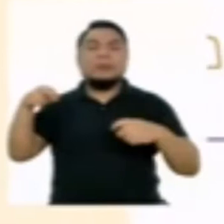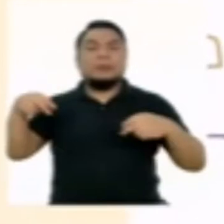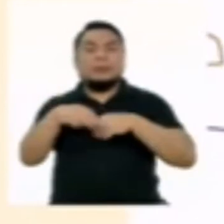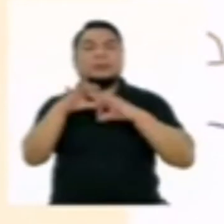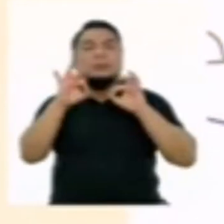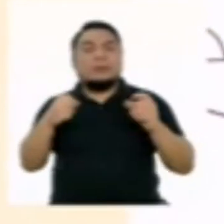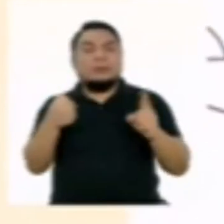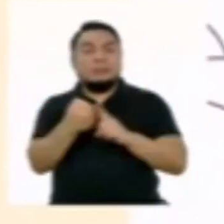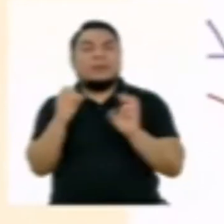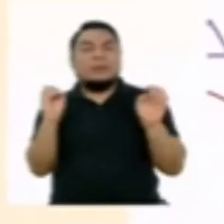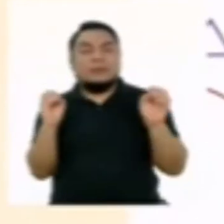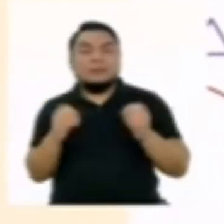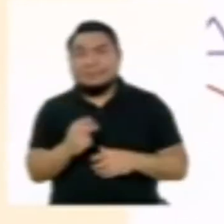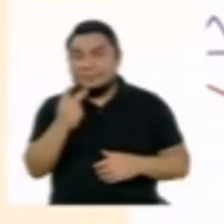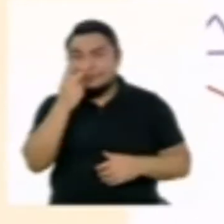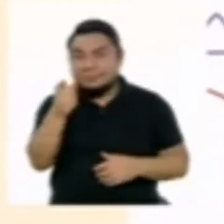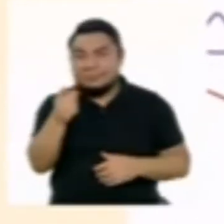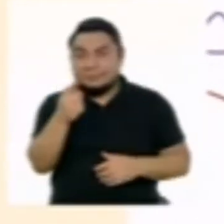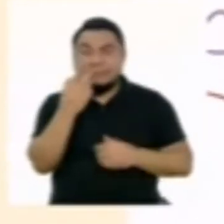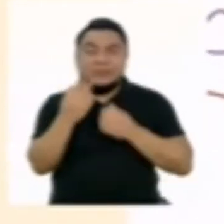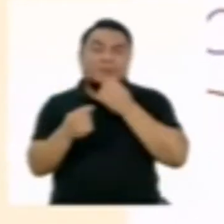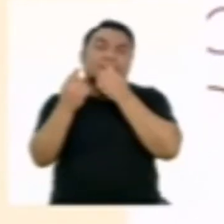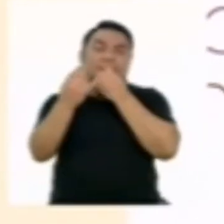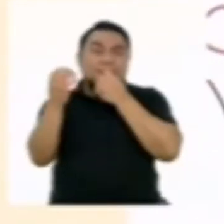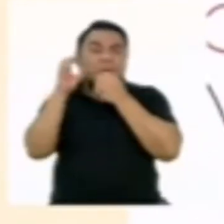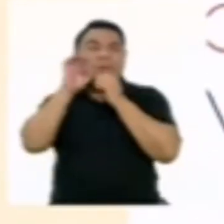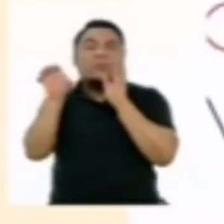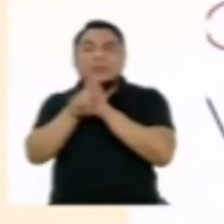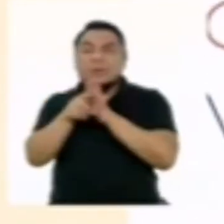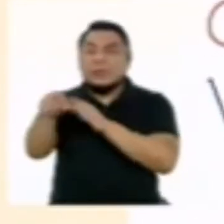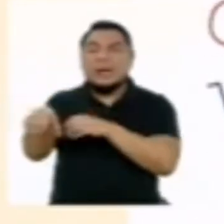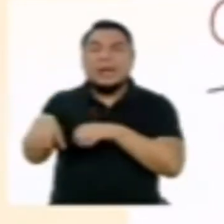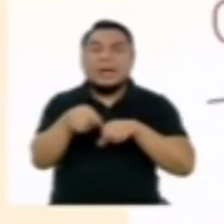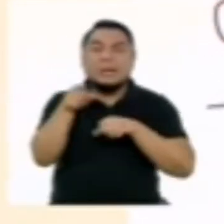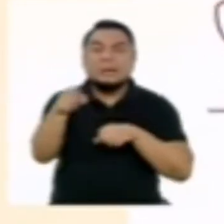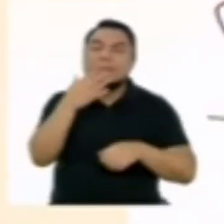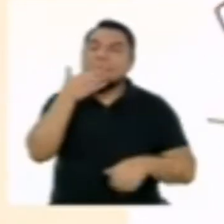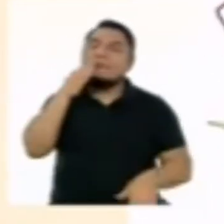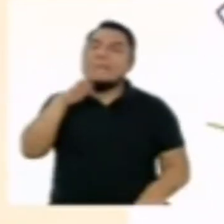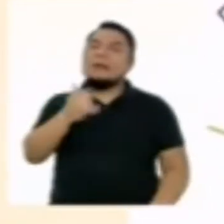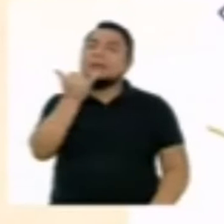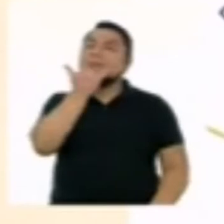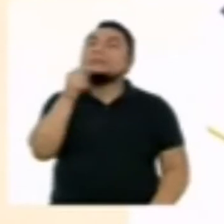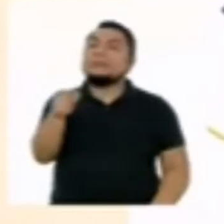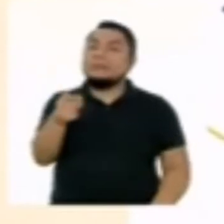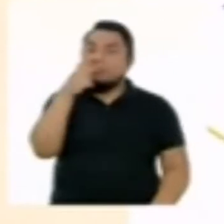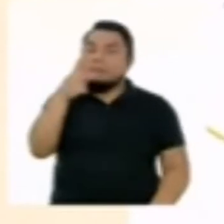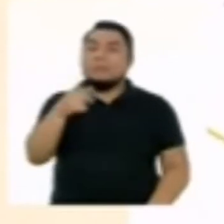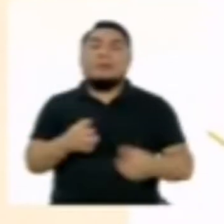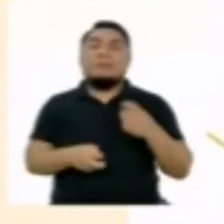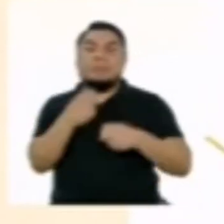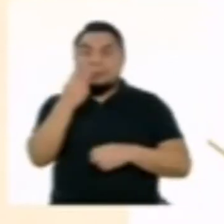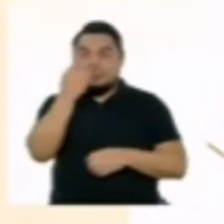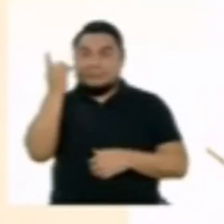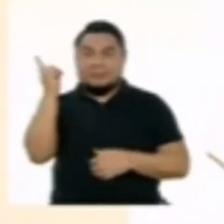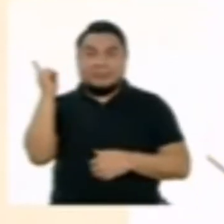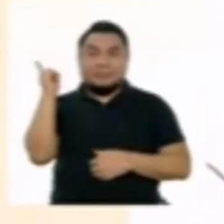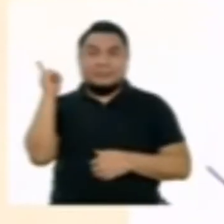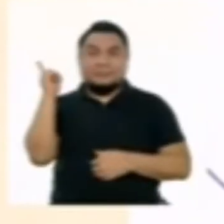ejemplo, identifiquemos en la siguiente escena algunos ejemplos de acciones incorrectas que incrementan el